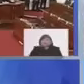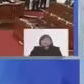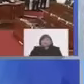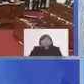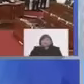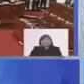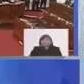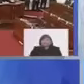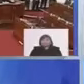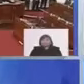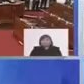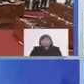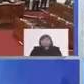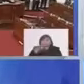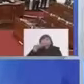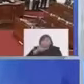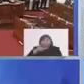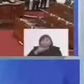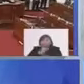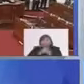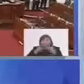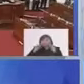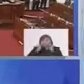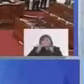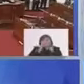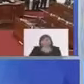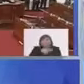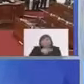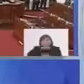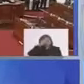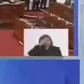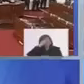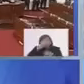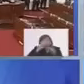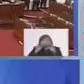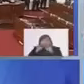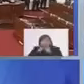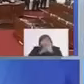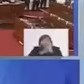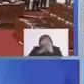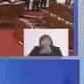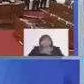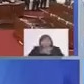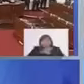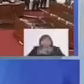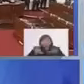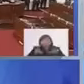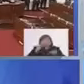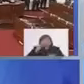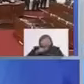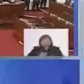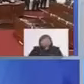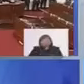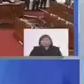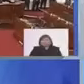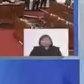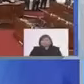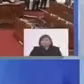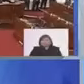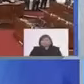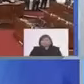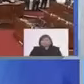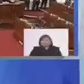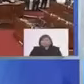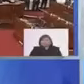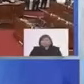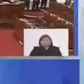Hospital Posadas. Se han plegado una medida de fuerza los trabajadores del Hospital Internacional de Mar del Plata, dando cuenta de las condiciones edilicias y